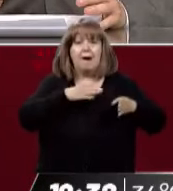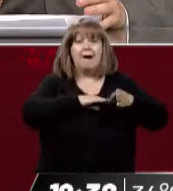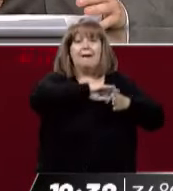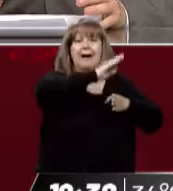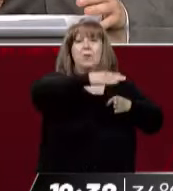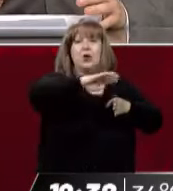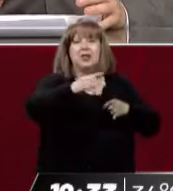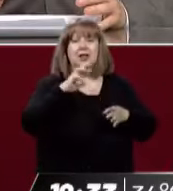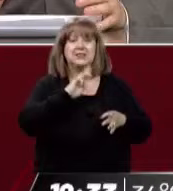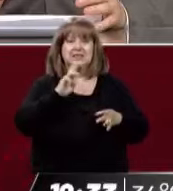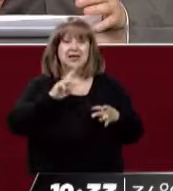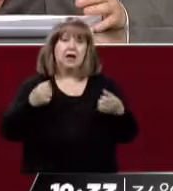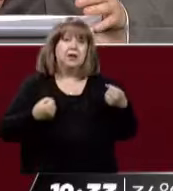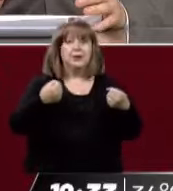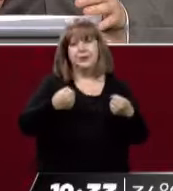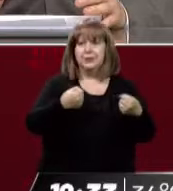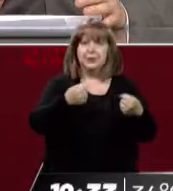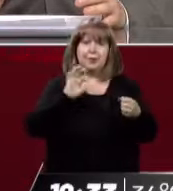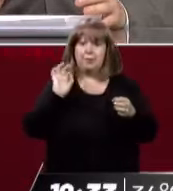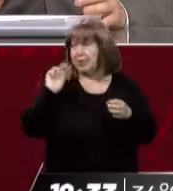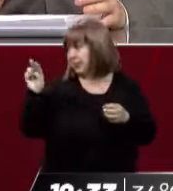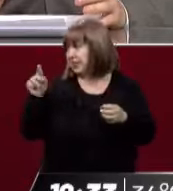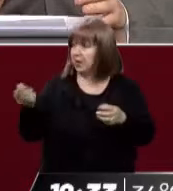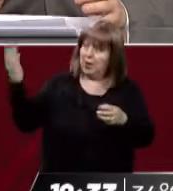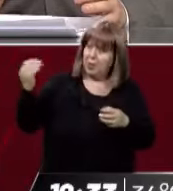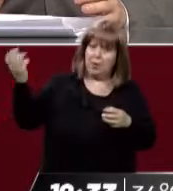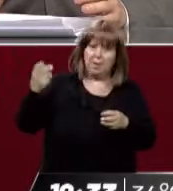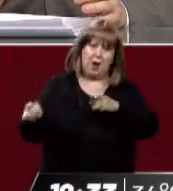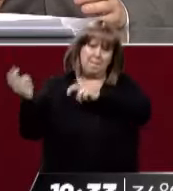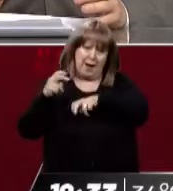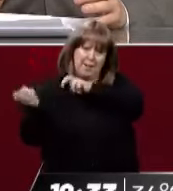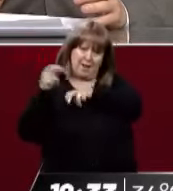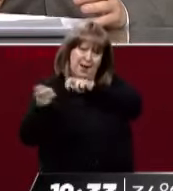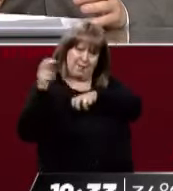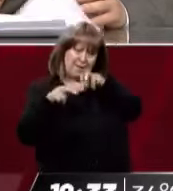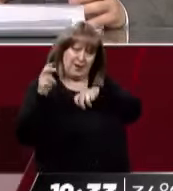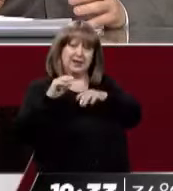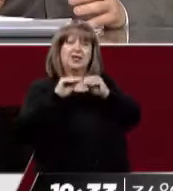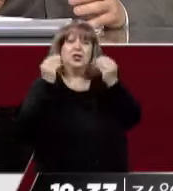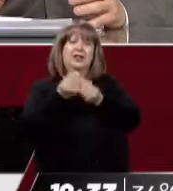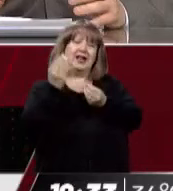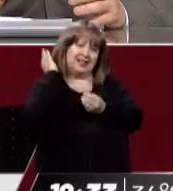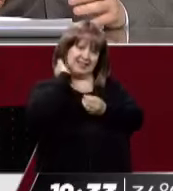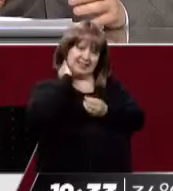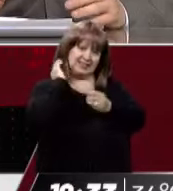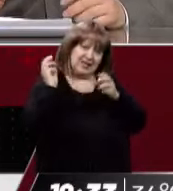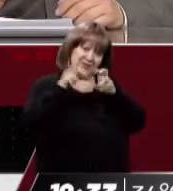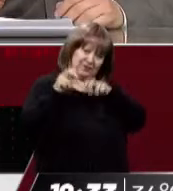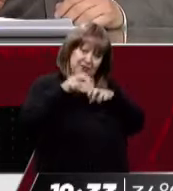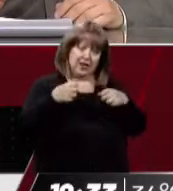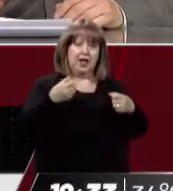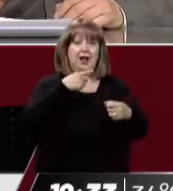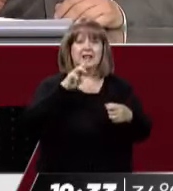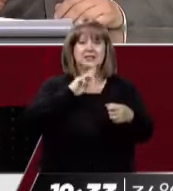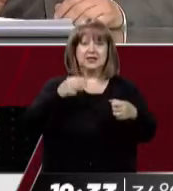Bordo de una camioneta se subieron arriba de la camioneta en la caja de la misma que después tiene un vuelco y varios resultaron heridos una chica perdió la vida